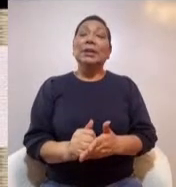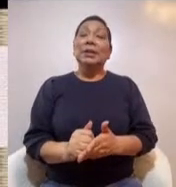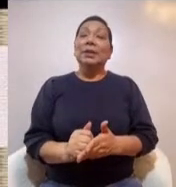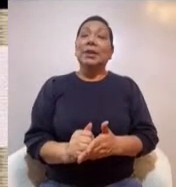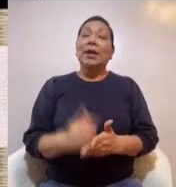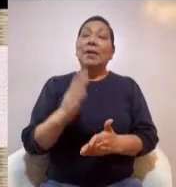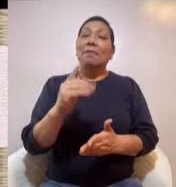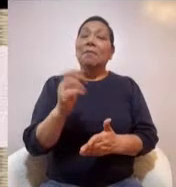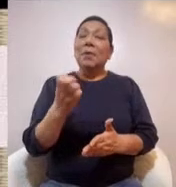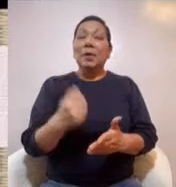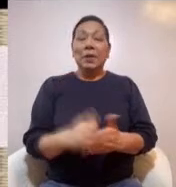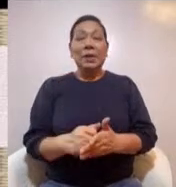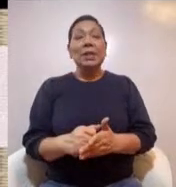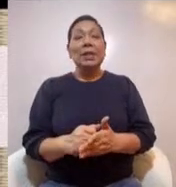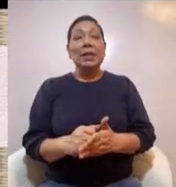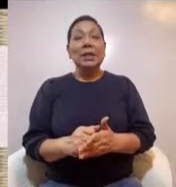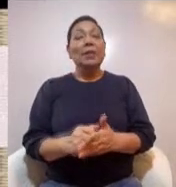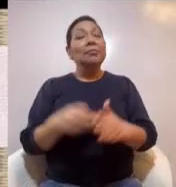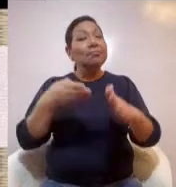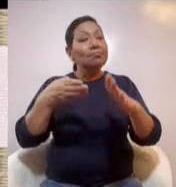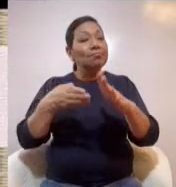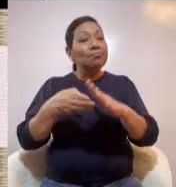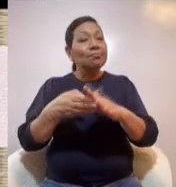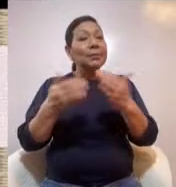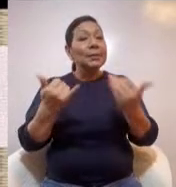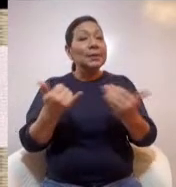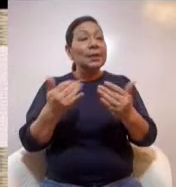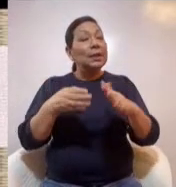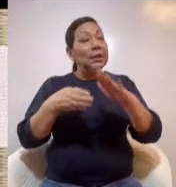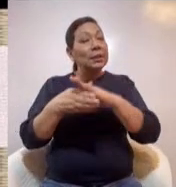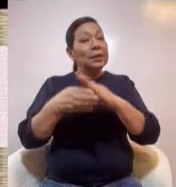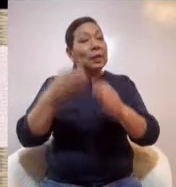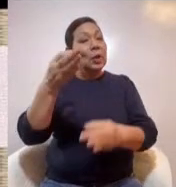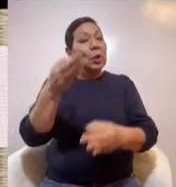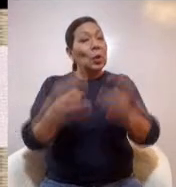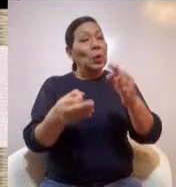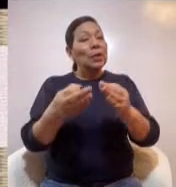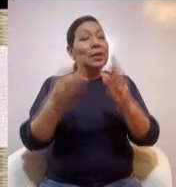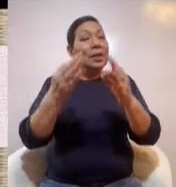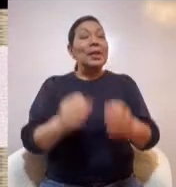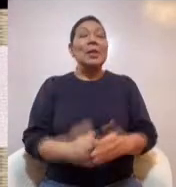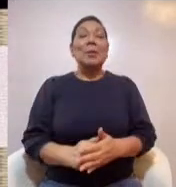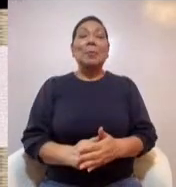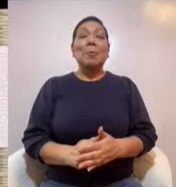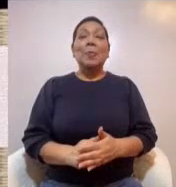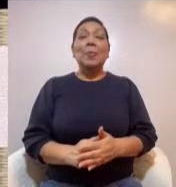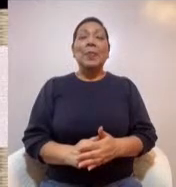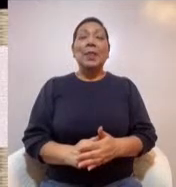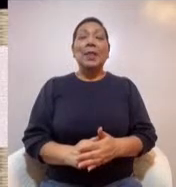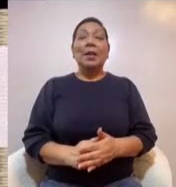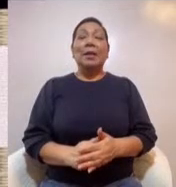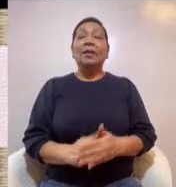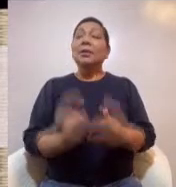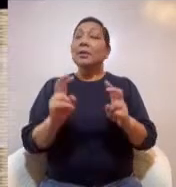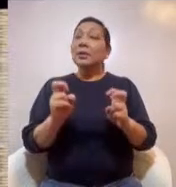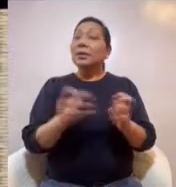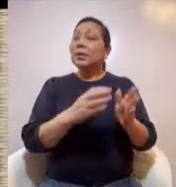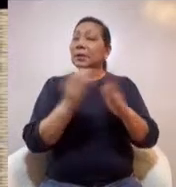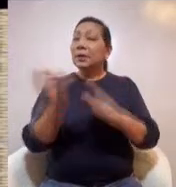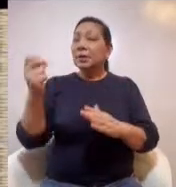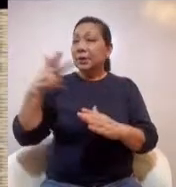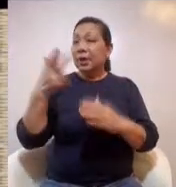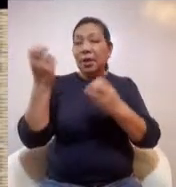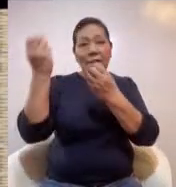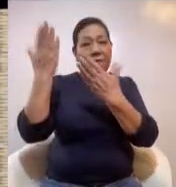ámbito fáctico, en el ámbito de la aplicación y el acceso a la justicia real. Bien, en el